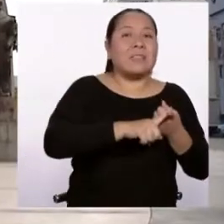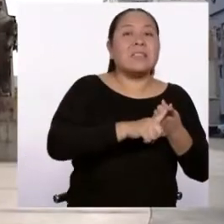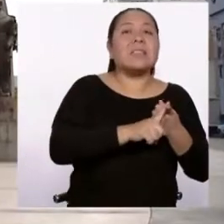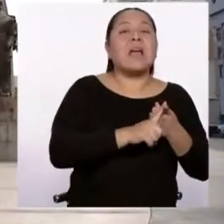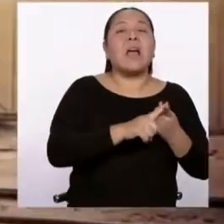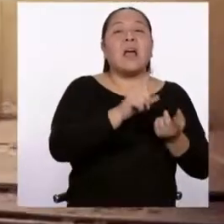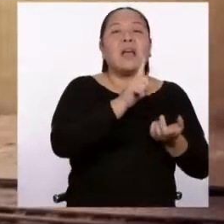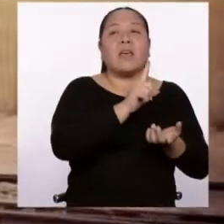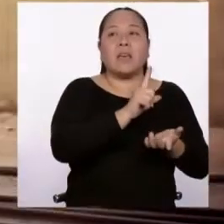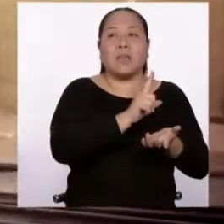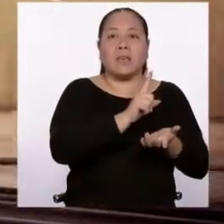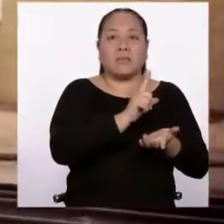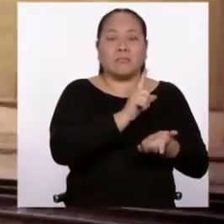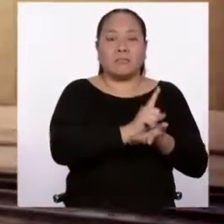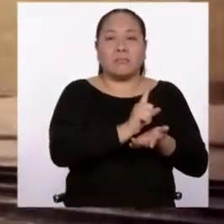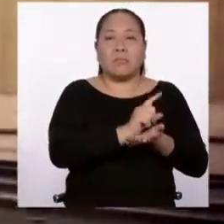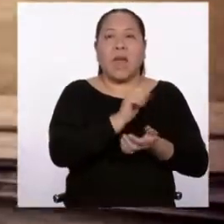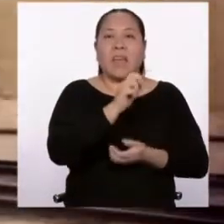histórico.